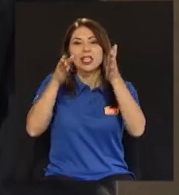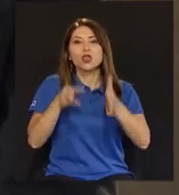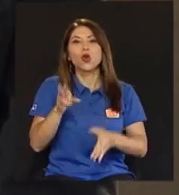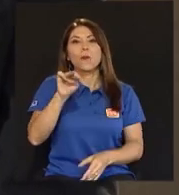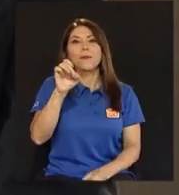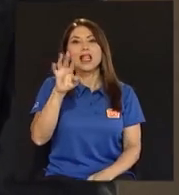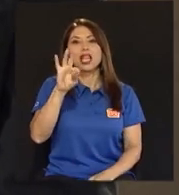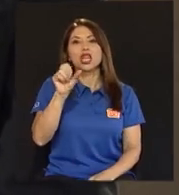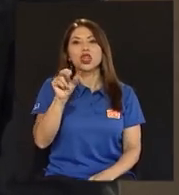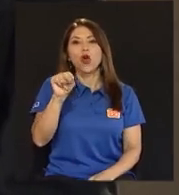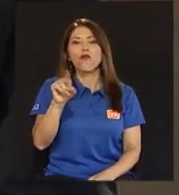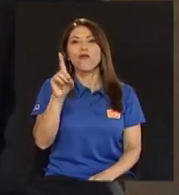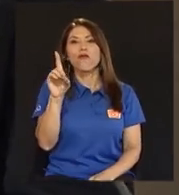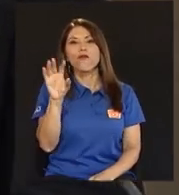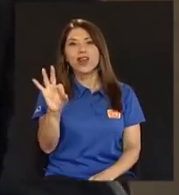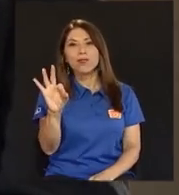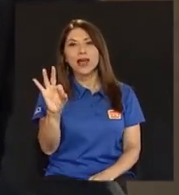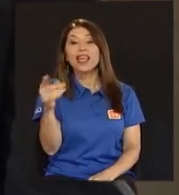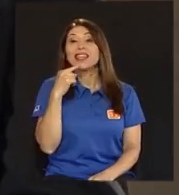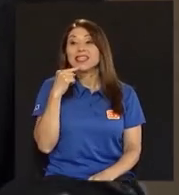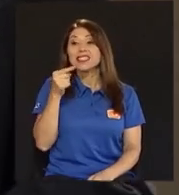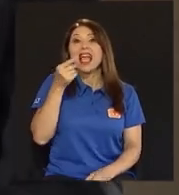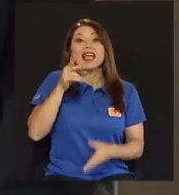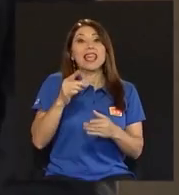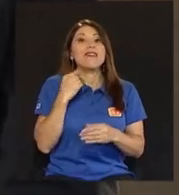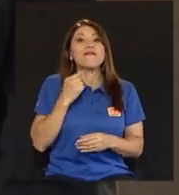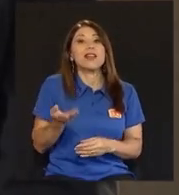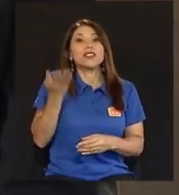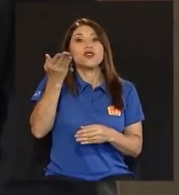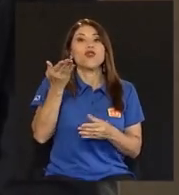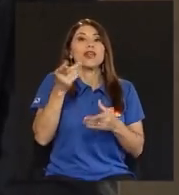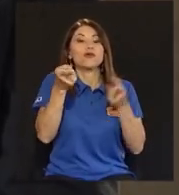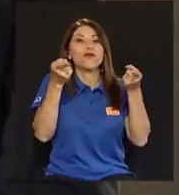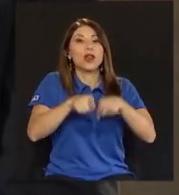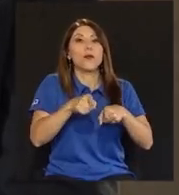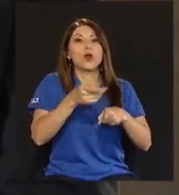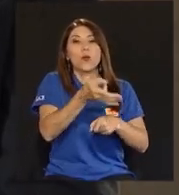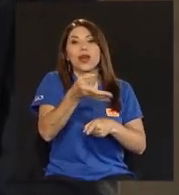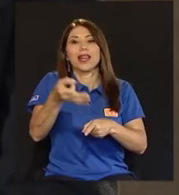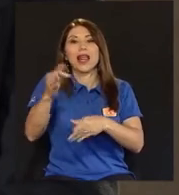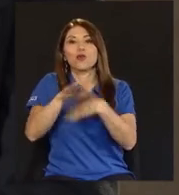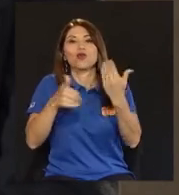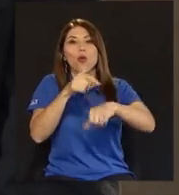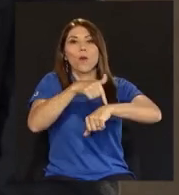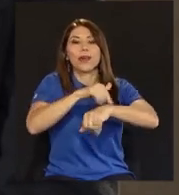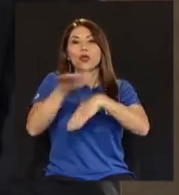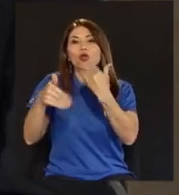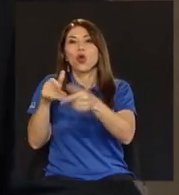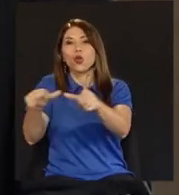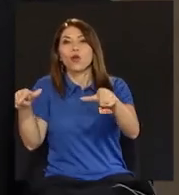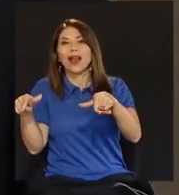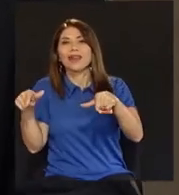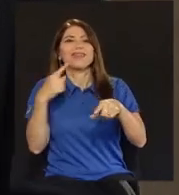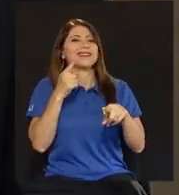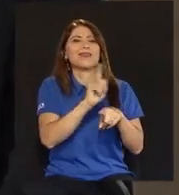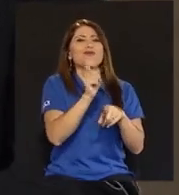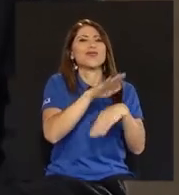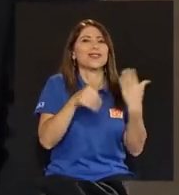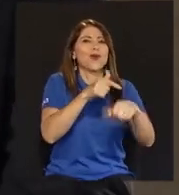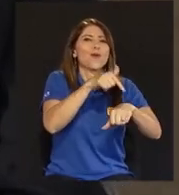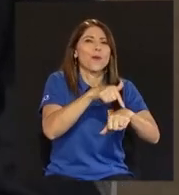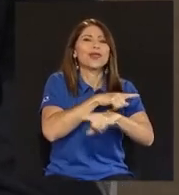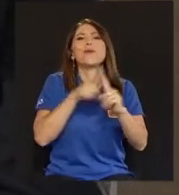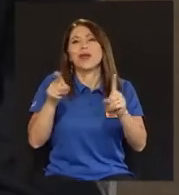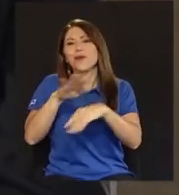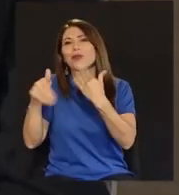inflación es un fenómeno monetario en todo momento y todo lugar. Luego lo corrigieron y le dicen que no es en todo momento, pero sí en todo lugar. En el corto